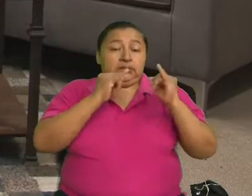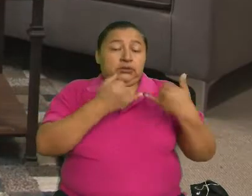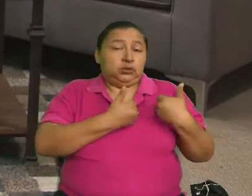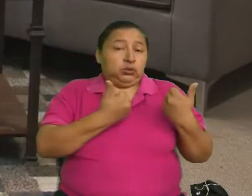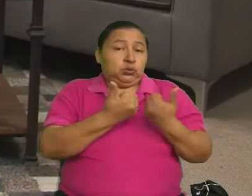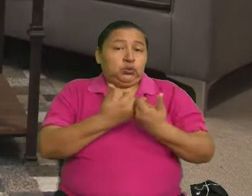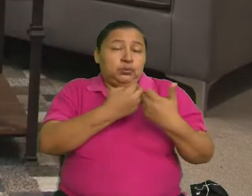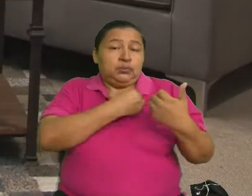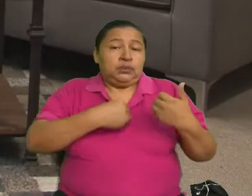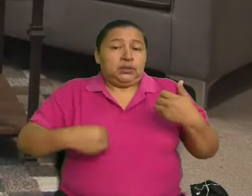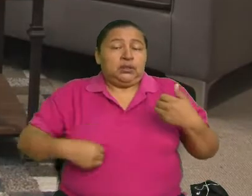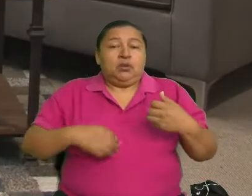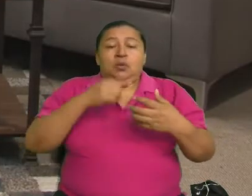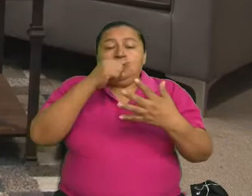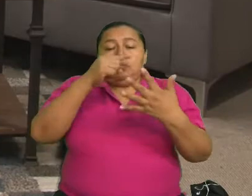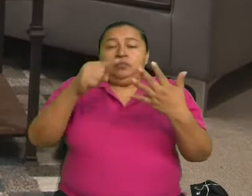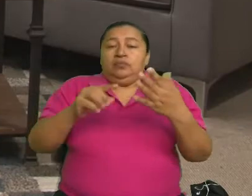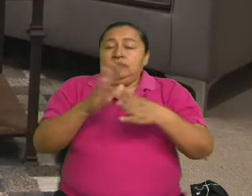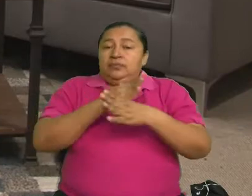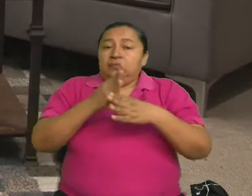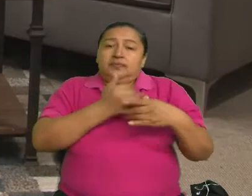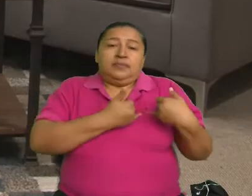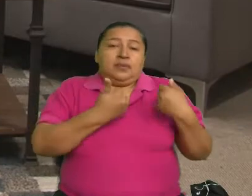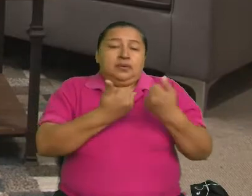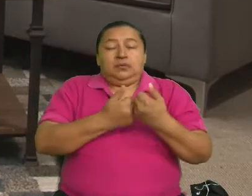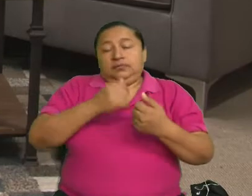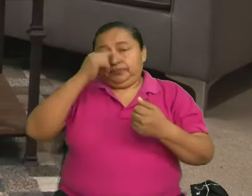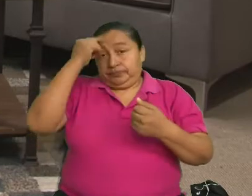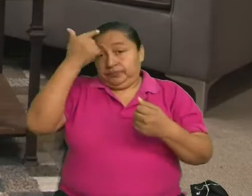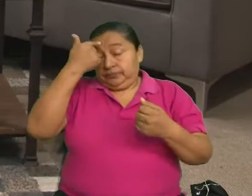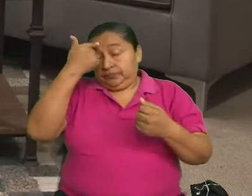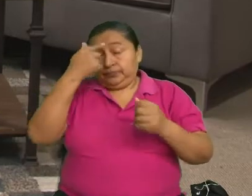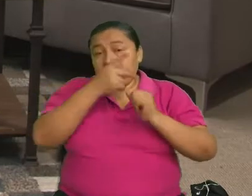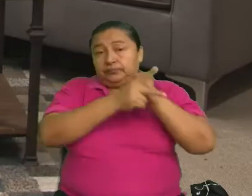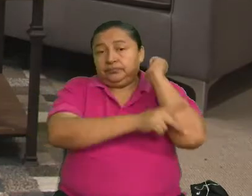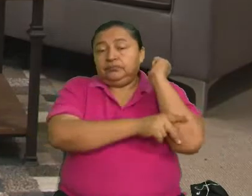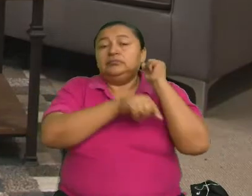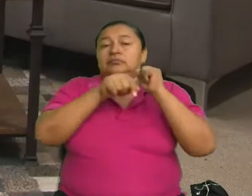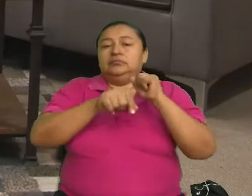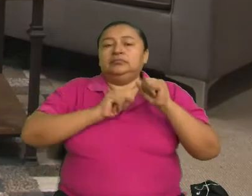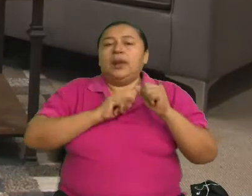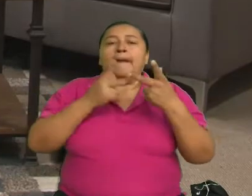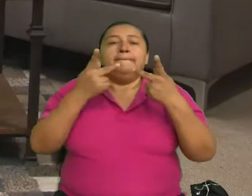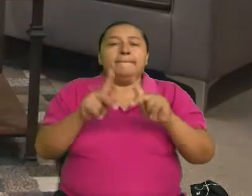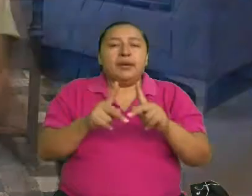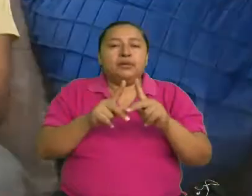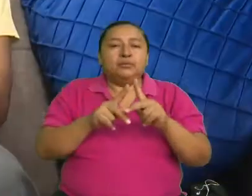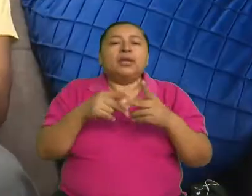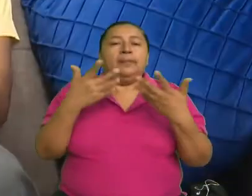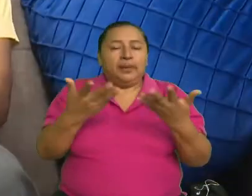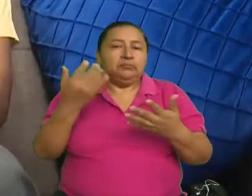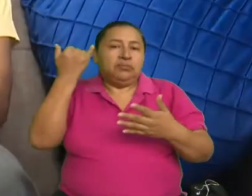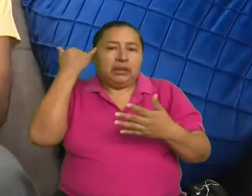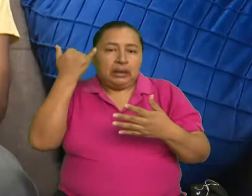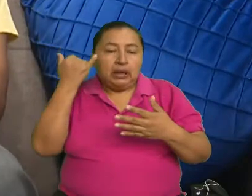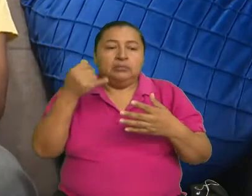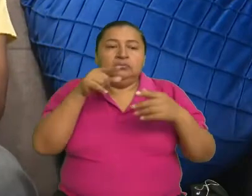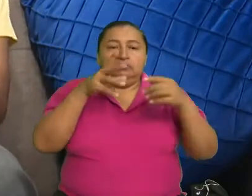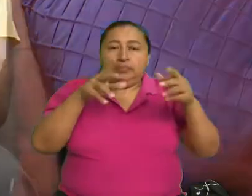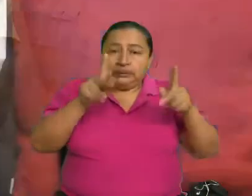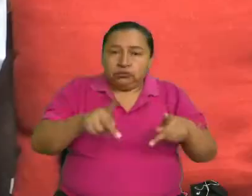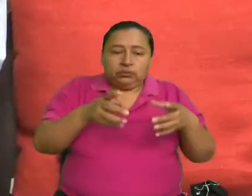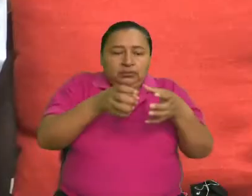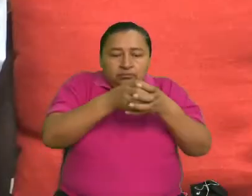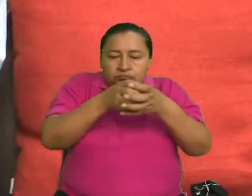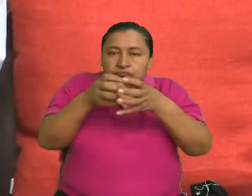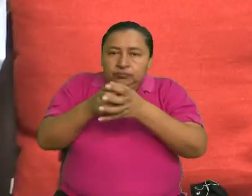no una, sino varias instituciones del Estado. Y también las iniciativas de pequeños y medianos empresarios y también